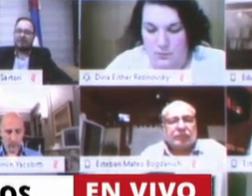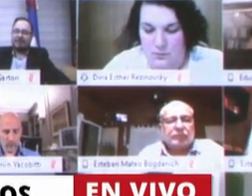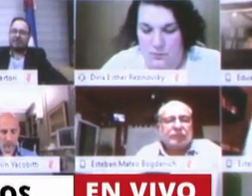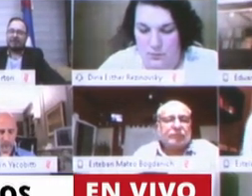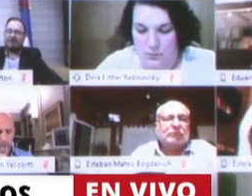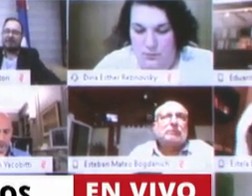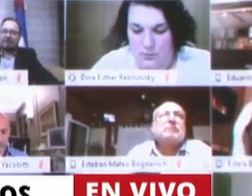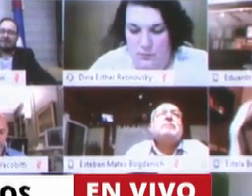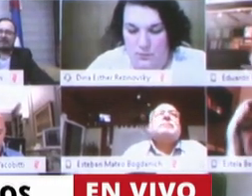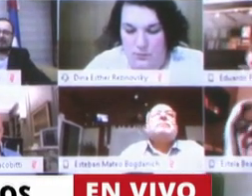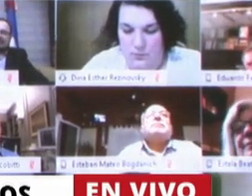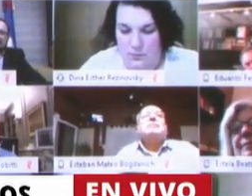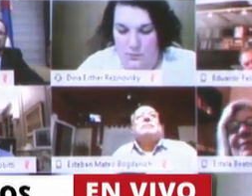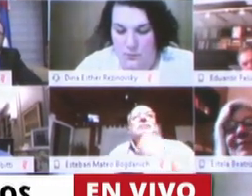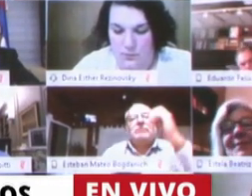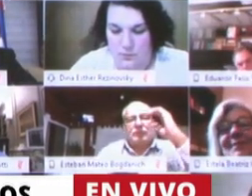per